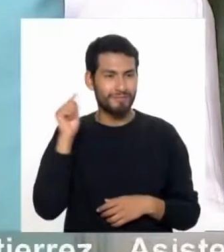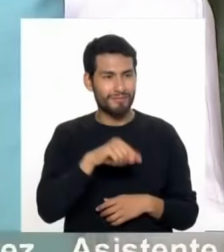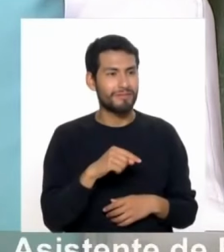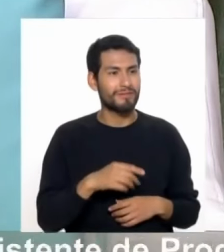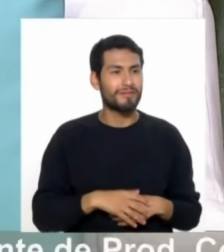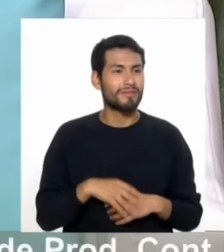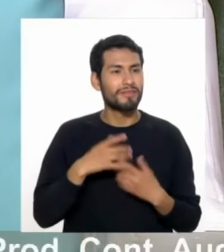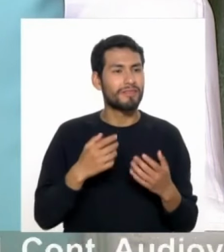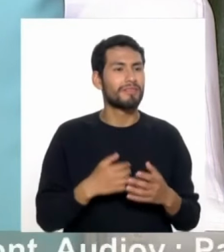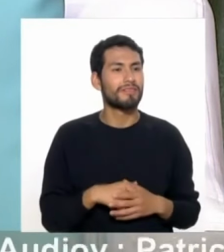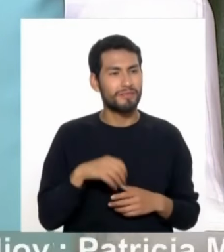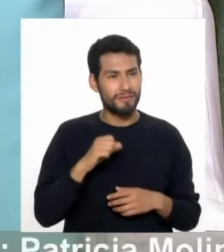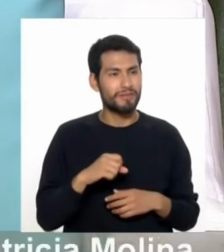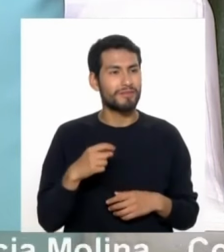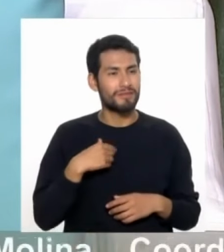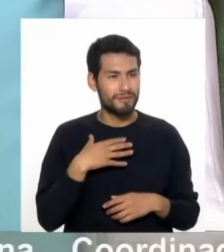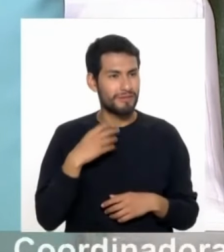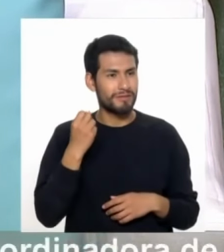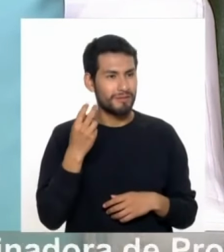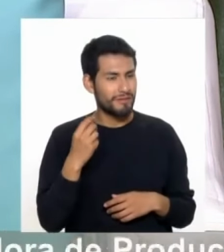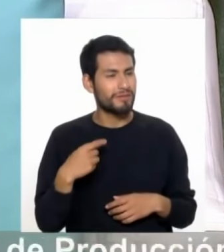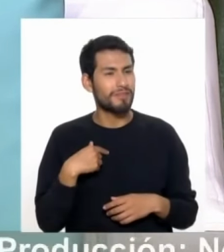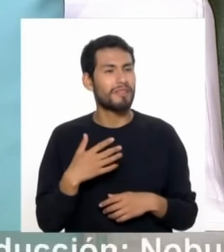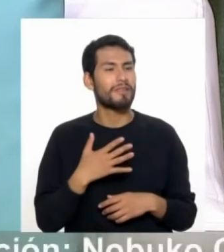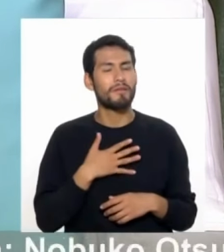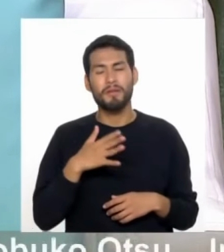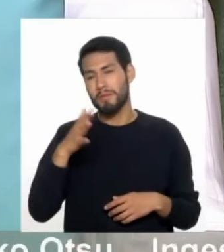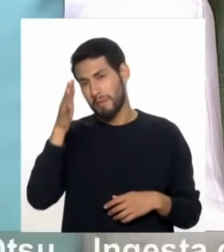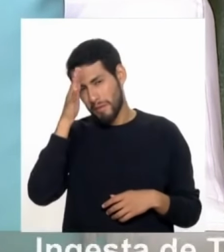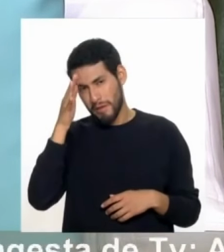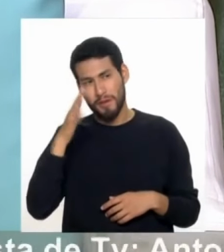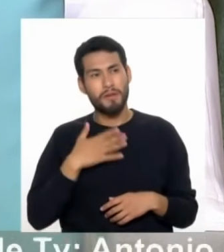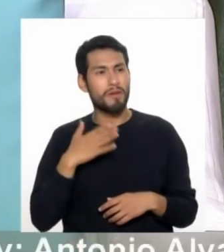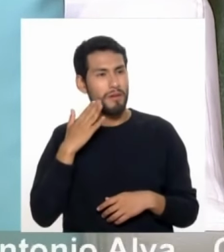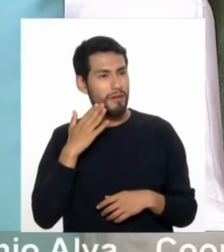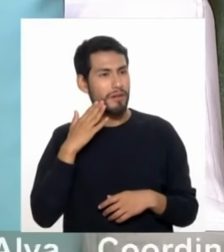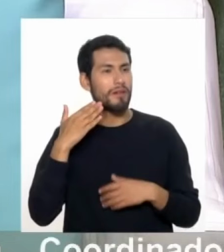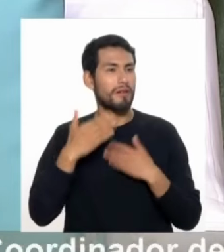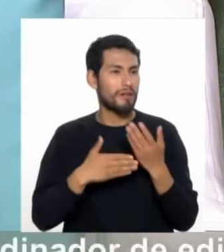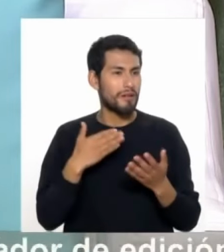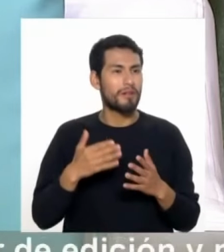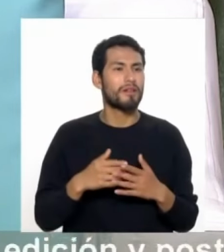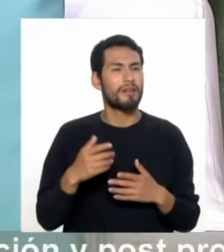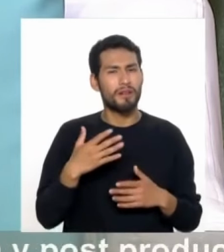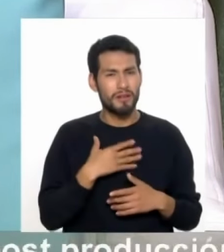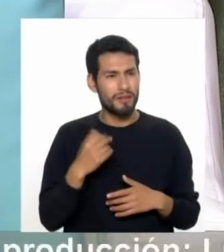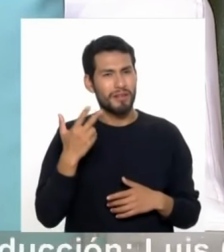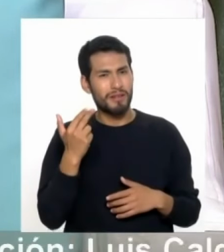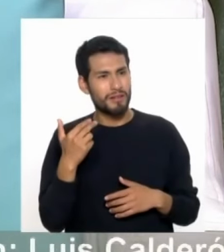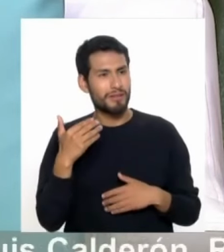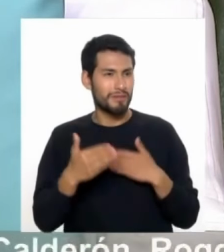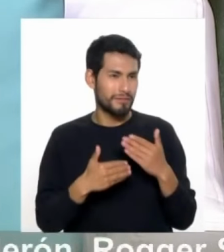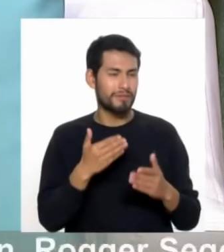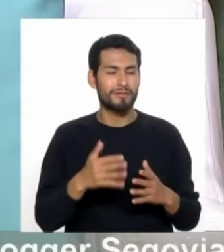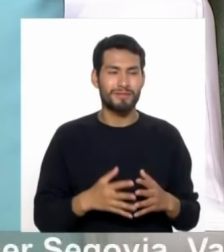12 años. La ruta, sí, 12 años. Primero con mis padres, con mi mamá, y a la edad de 13, 14 iba